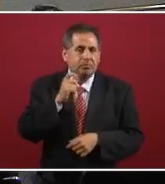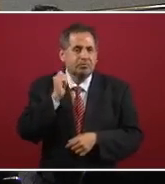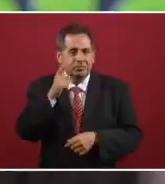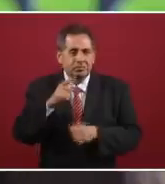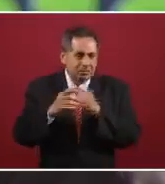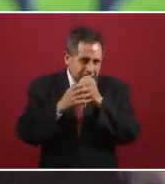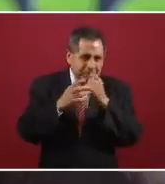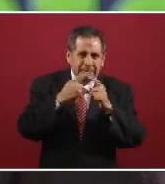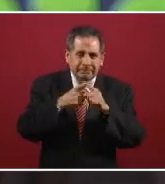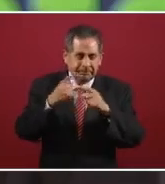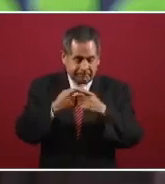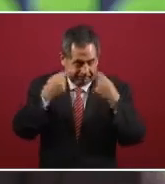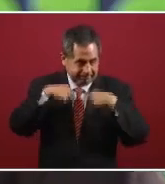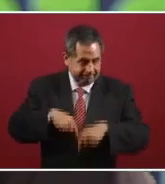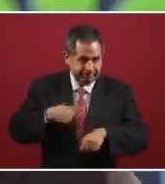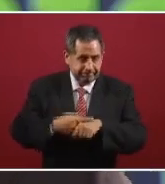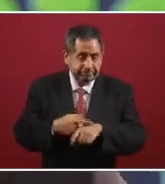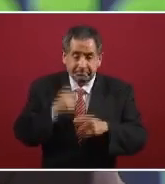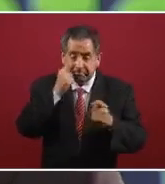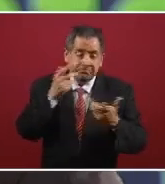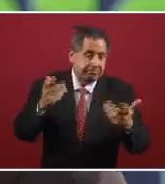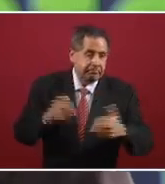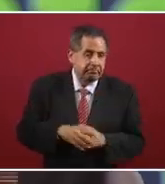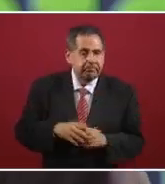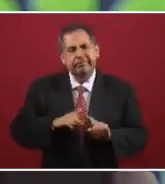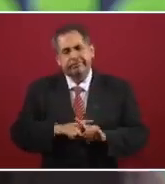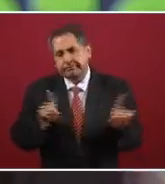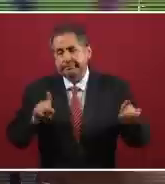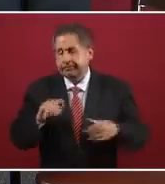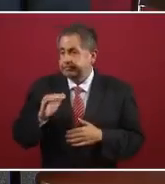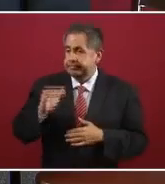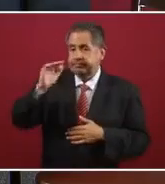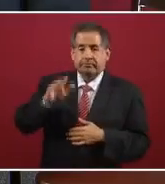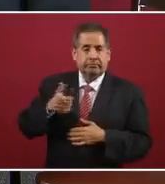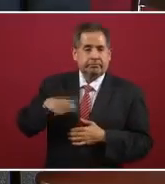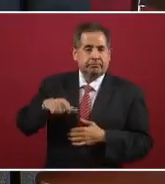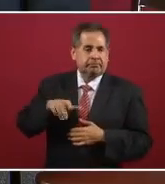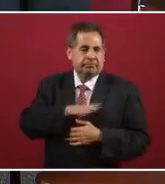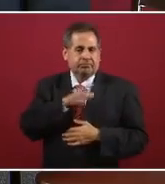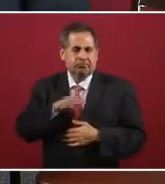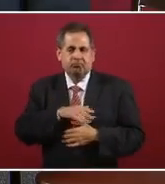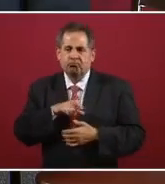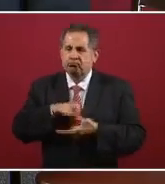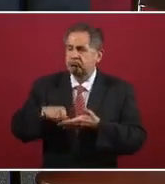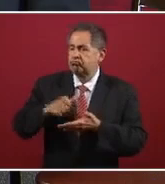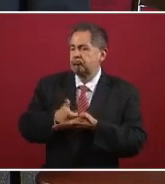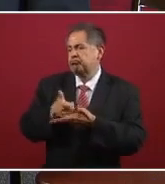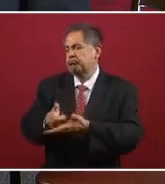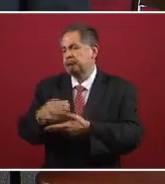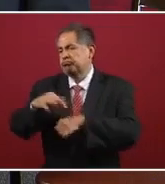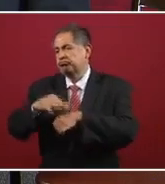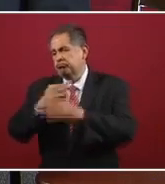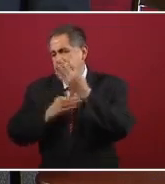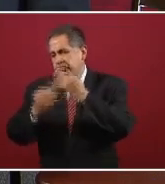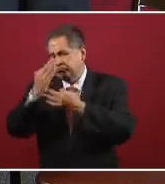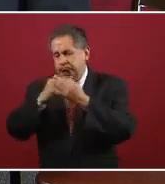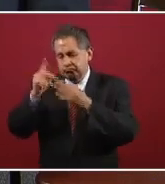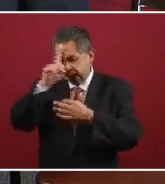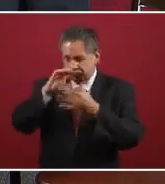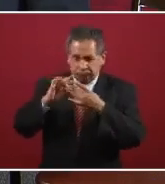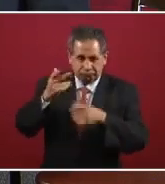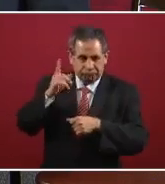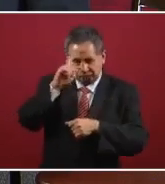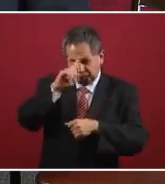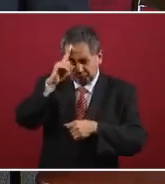cuerpo, a diferencia de quienes en la clase media o estratos altos pueden contar con un servicio médico especializado,